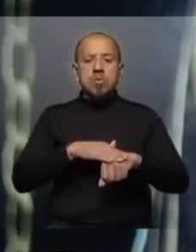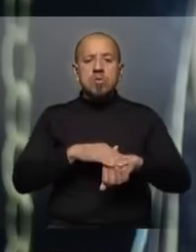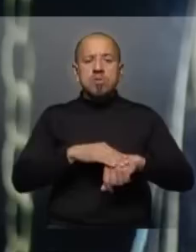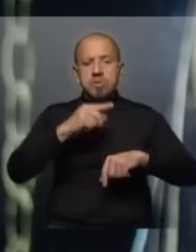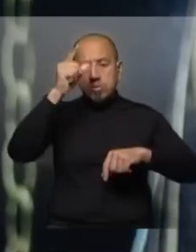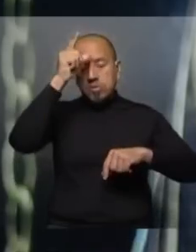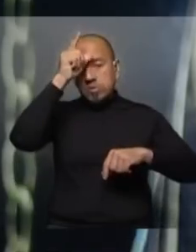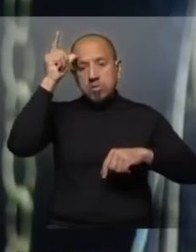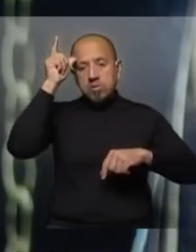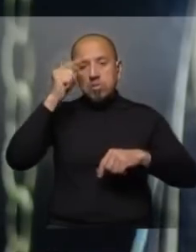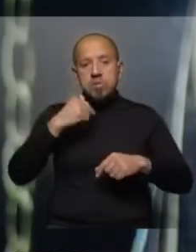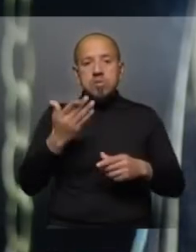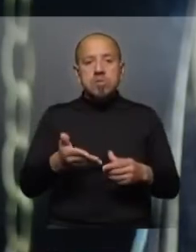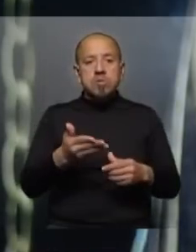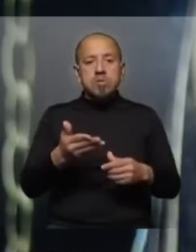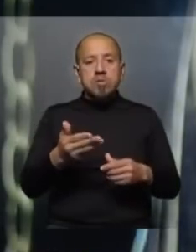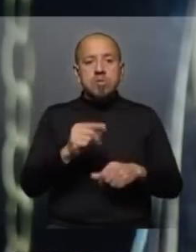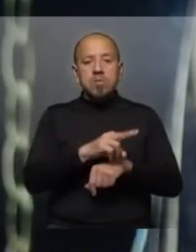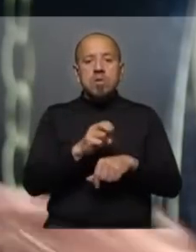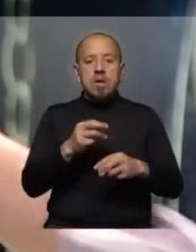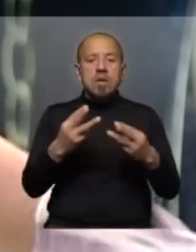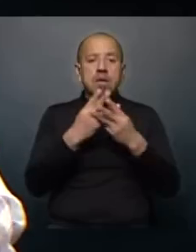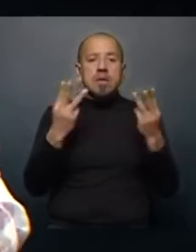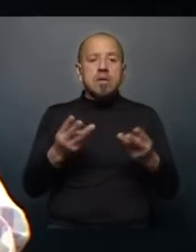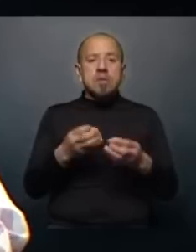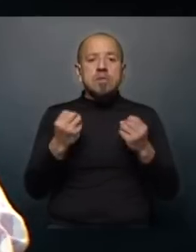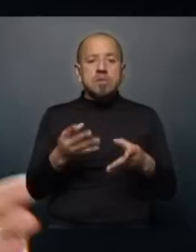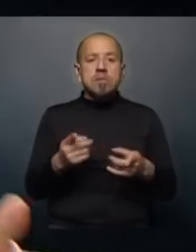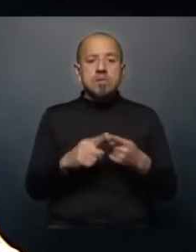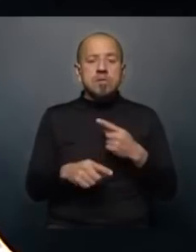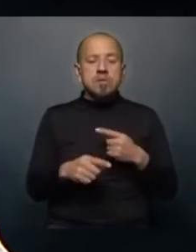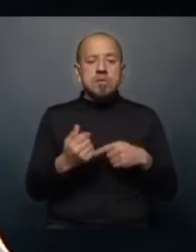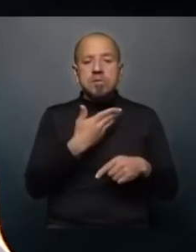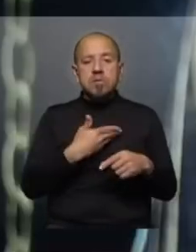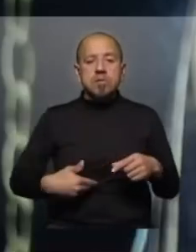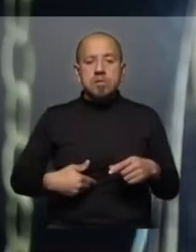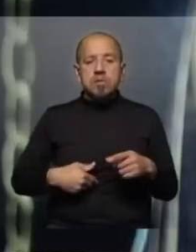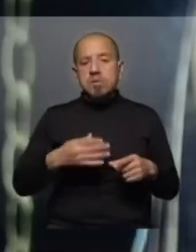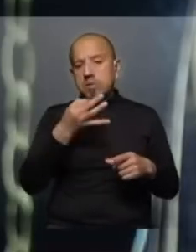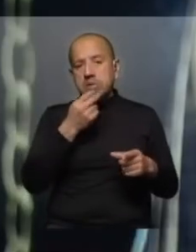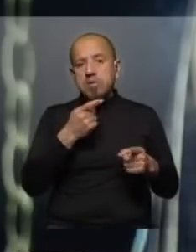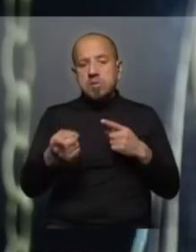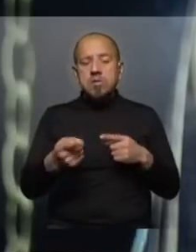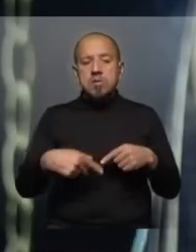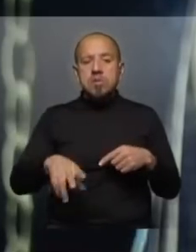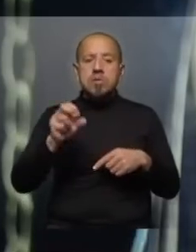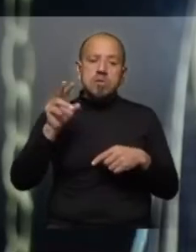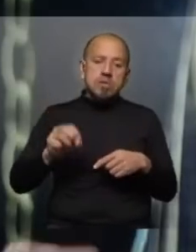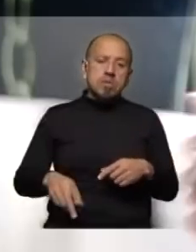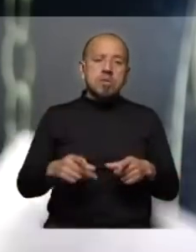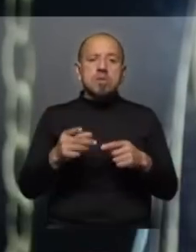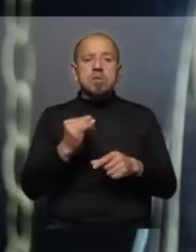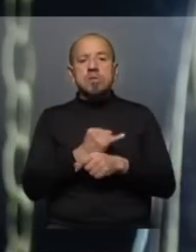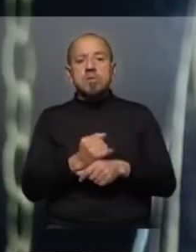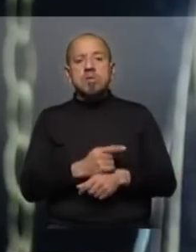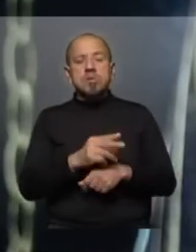república de no haber propuesto un fiscal al general hasta ahora porque por un lado por un lado se lo boicotea se se critica la institución se